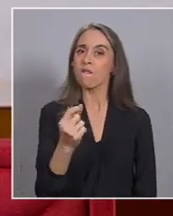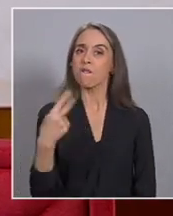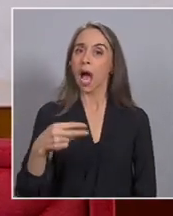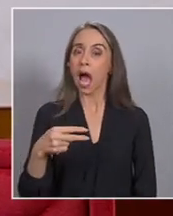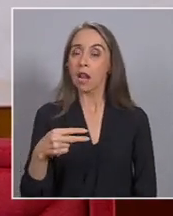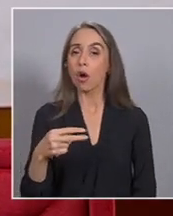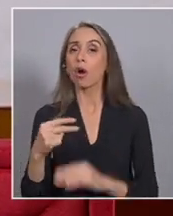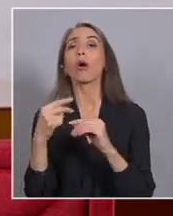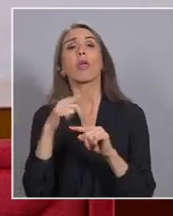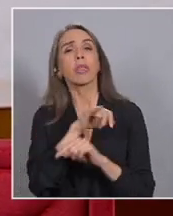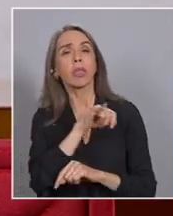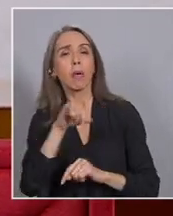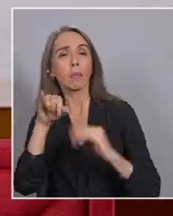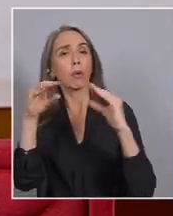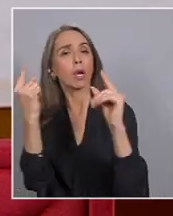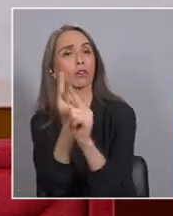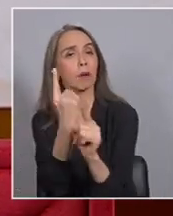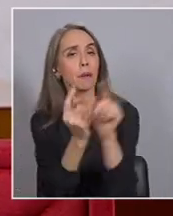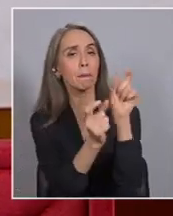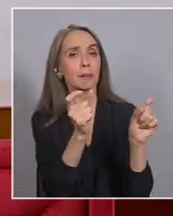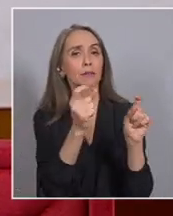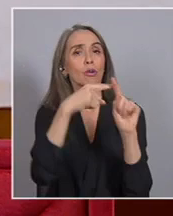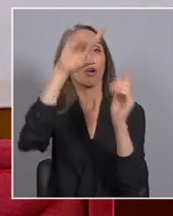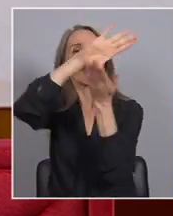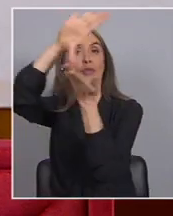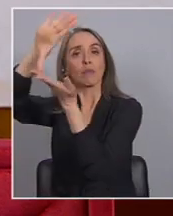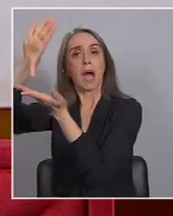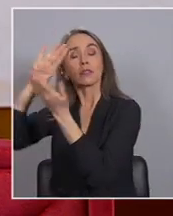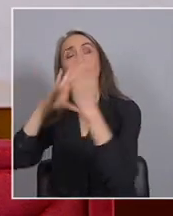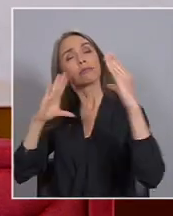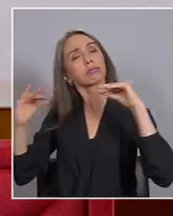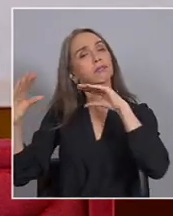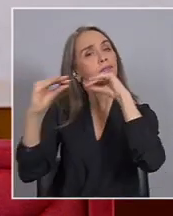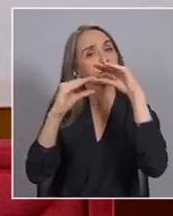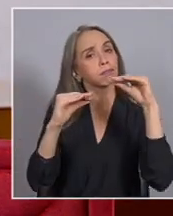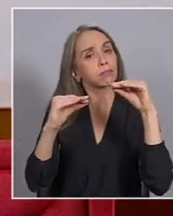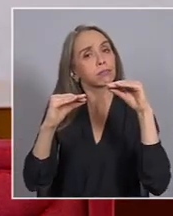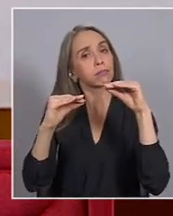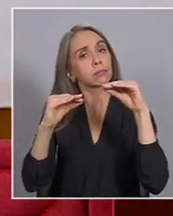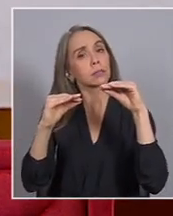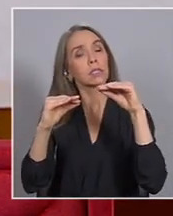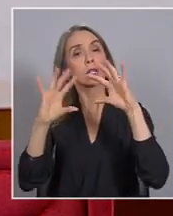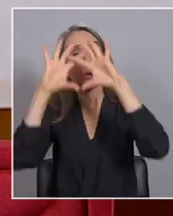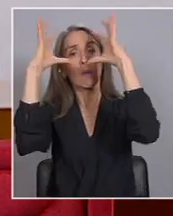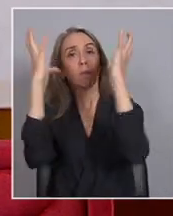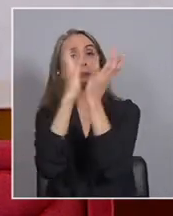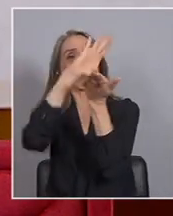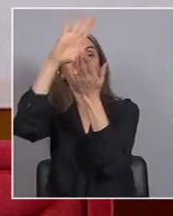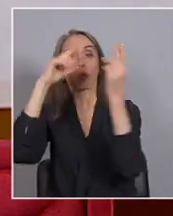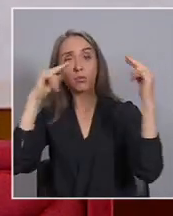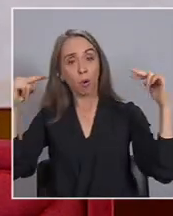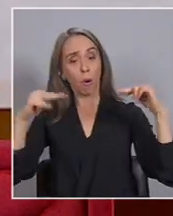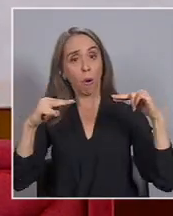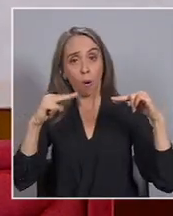cuando uno lo conversa con gente de afuera, en el mundo se observa con admiración.